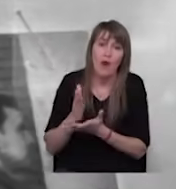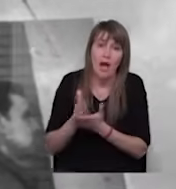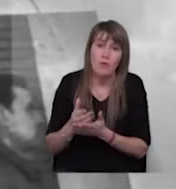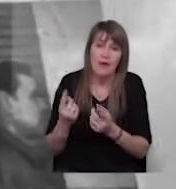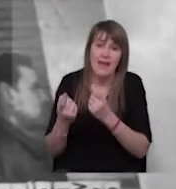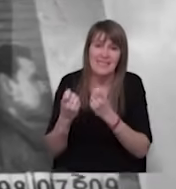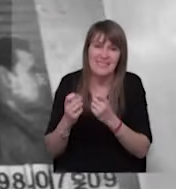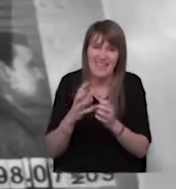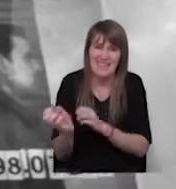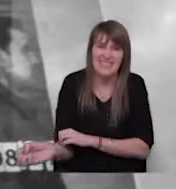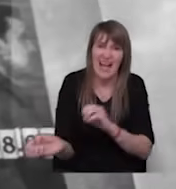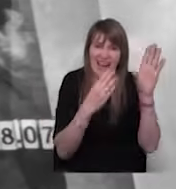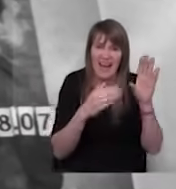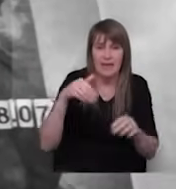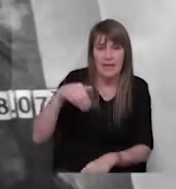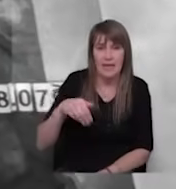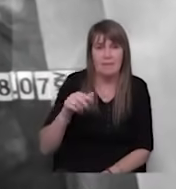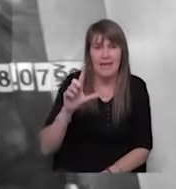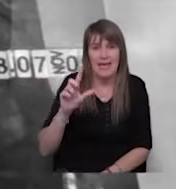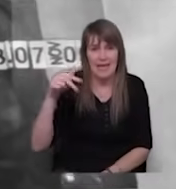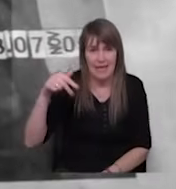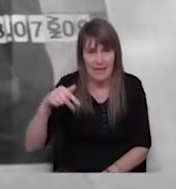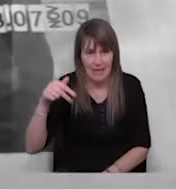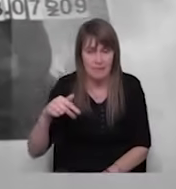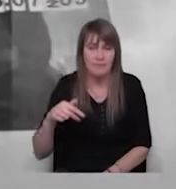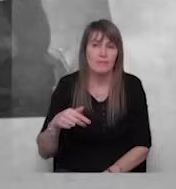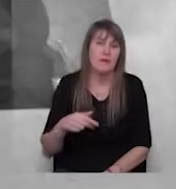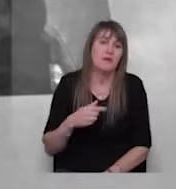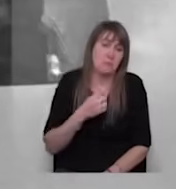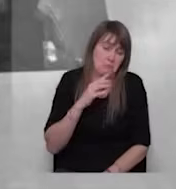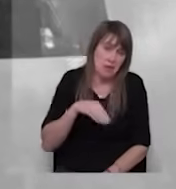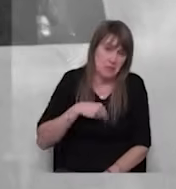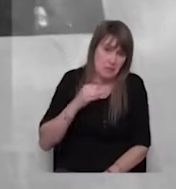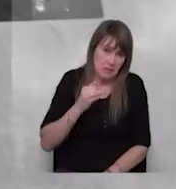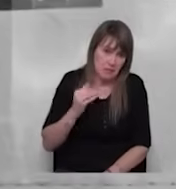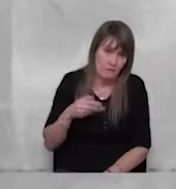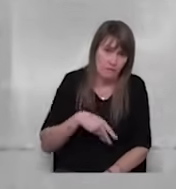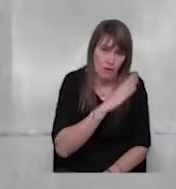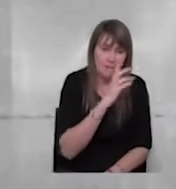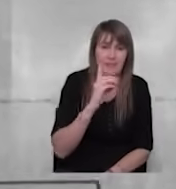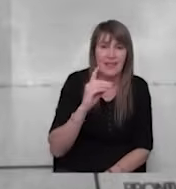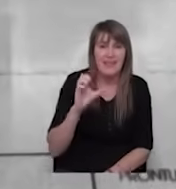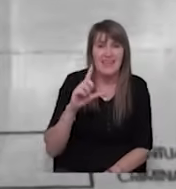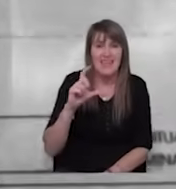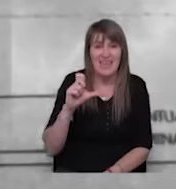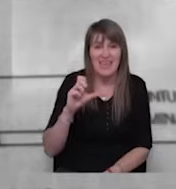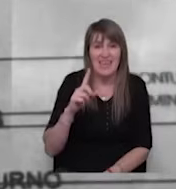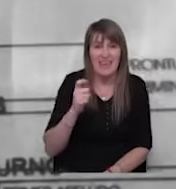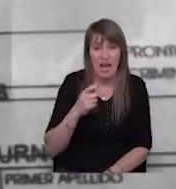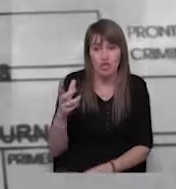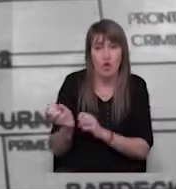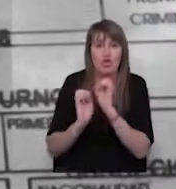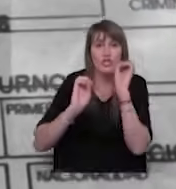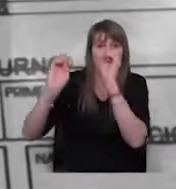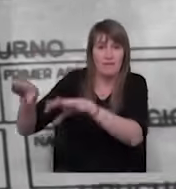un miembro del MLN, a lo que Nader accedió. Alcancé a Delega hasta las oficinas del Departamento 5 en la calle